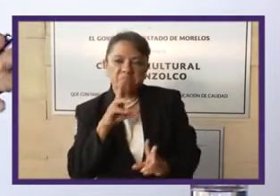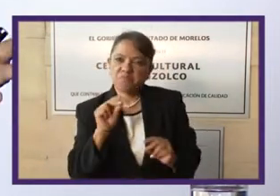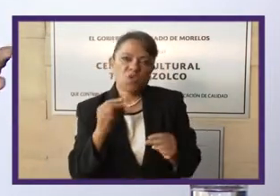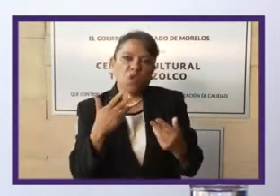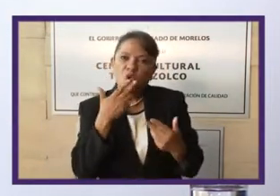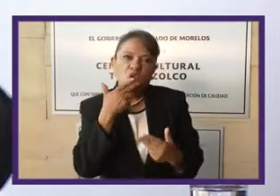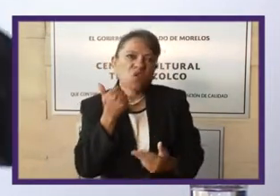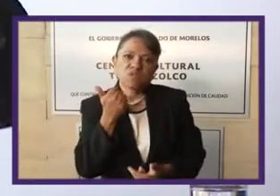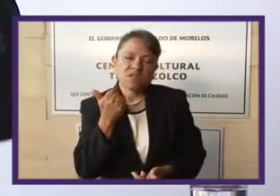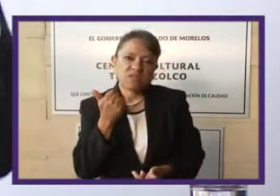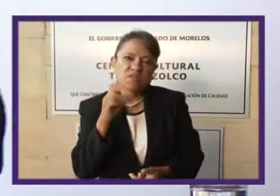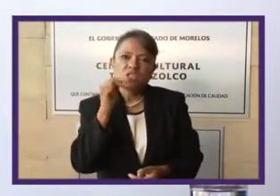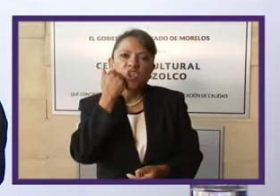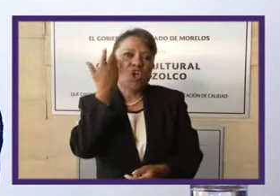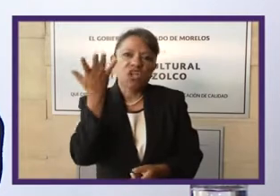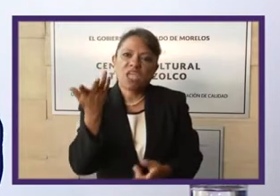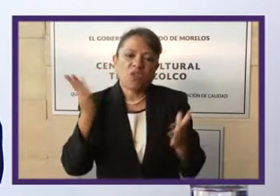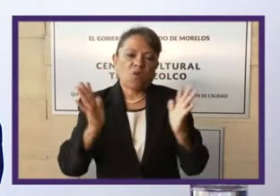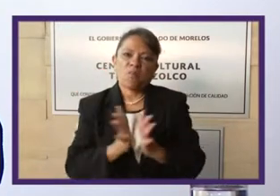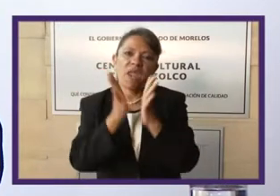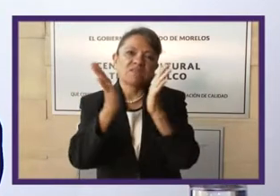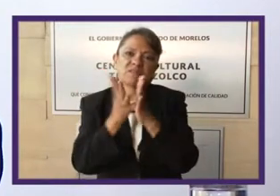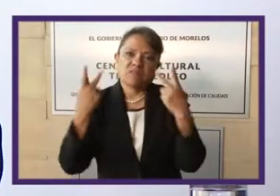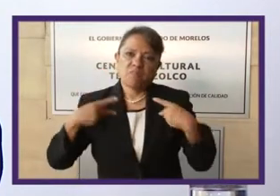los ciudadanos, el ciudadano común,